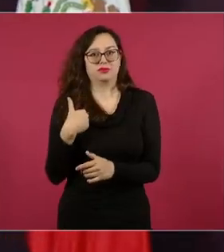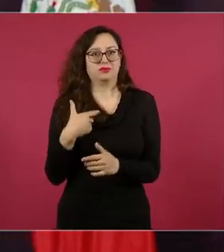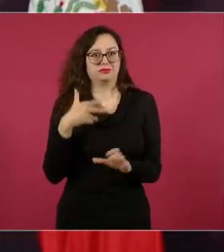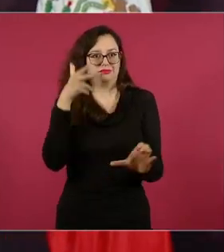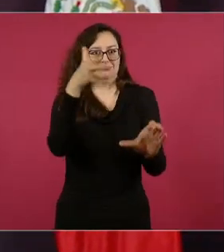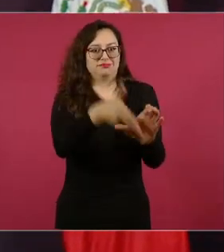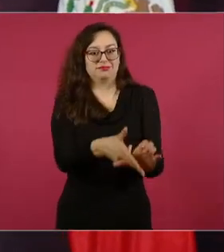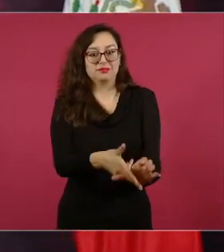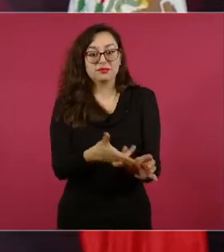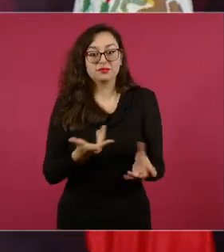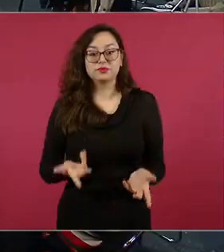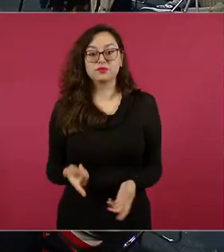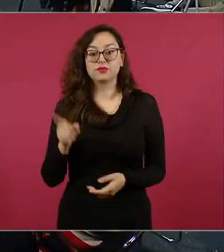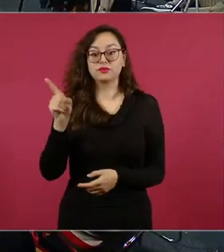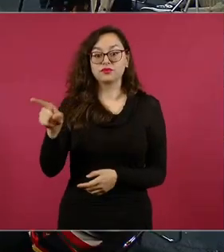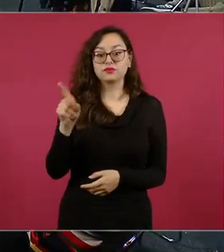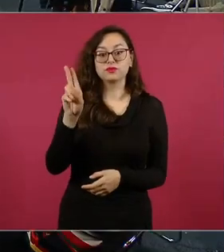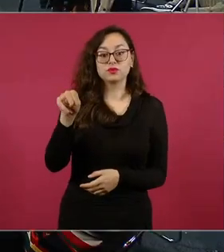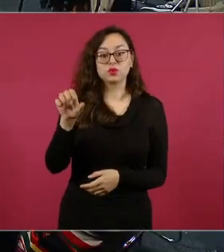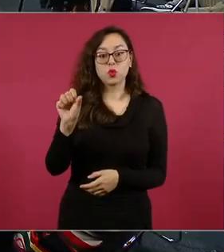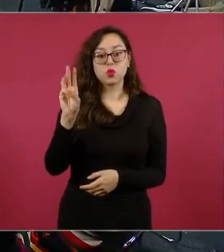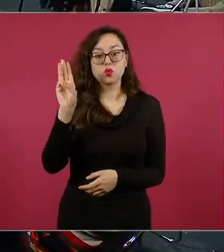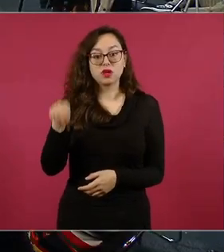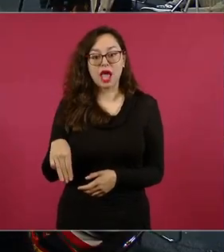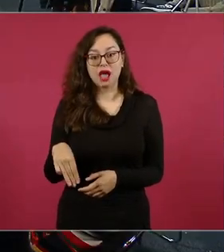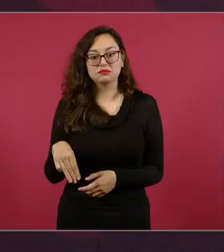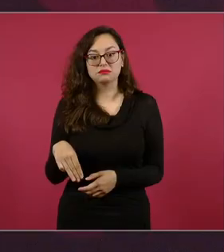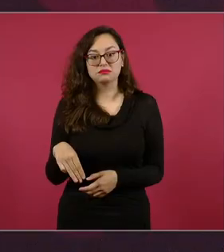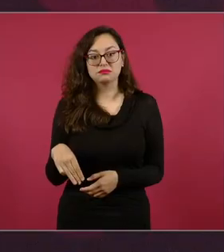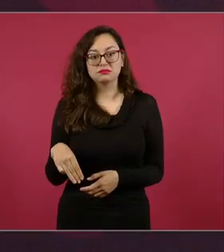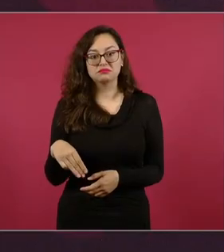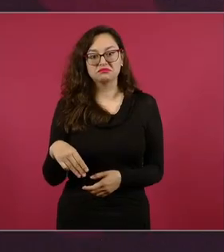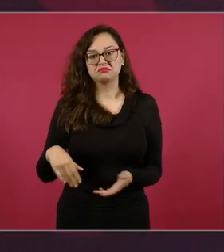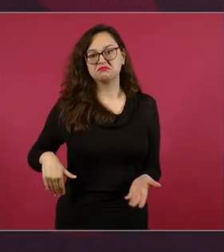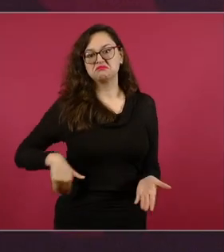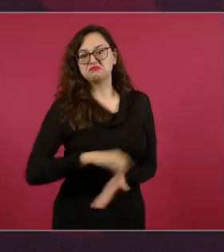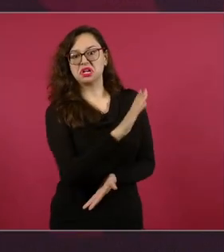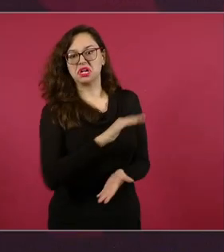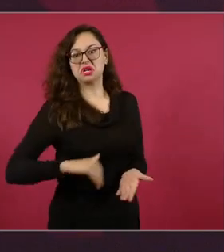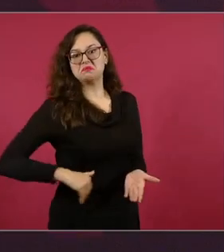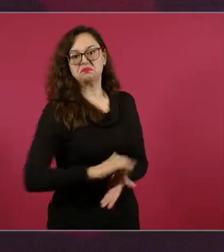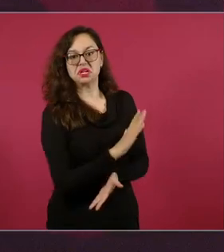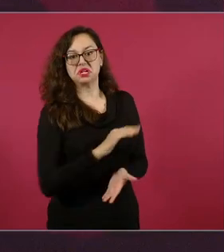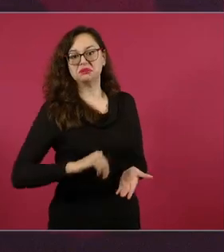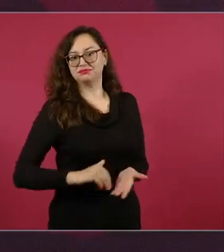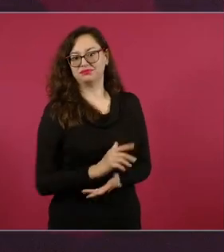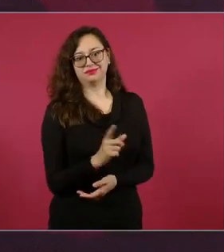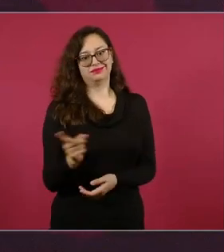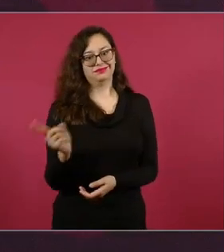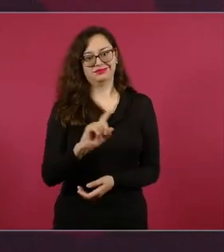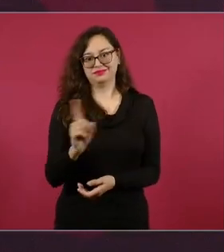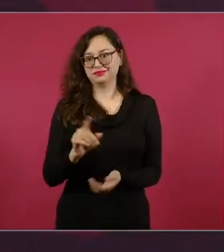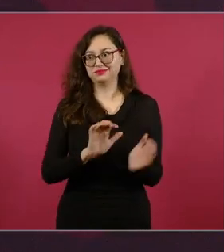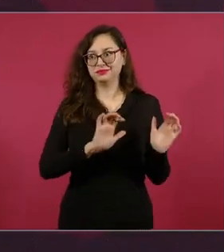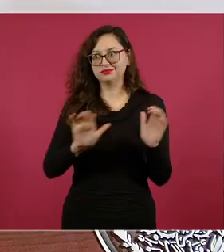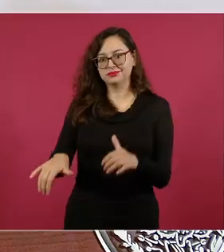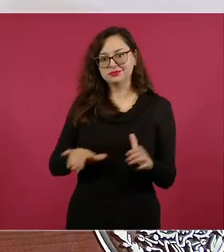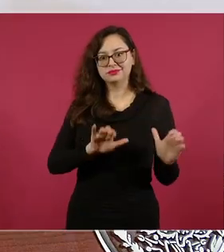La UNAM no rechazaba, como en los últimos tiempos, a